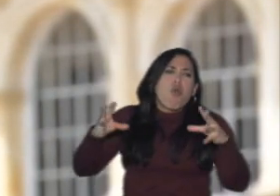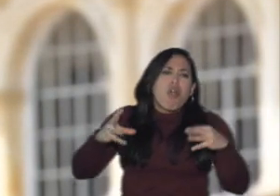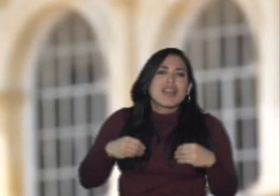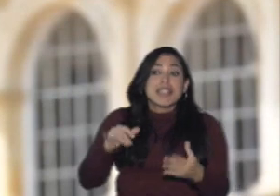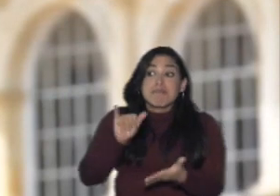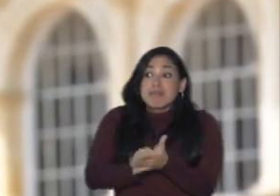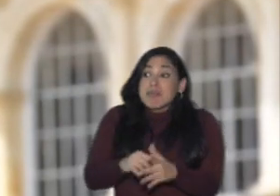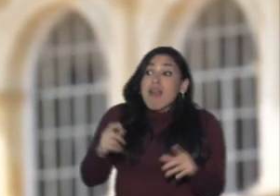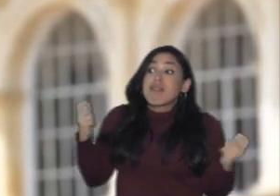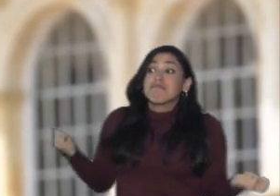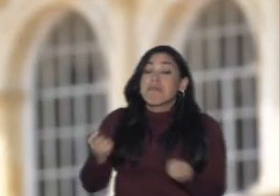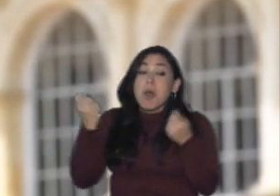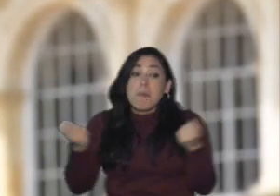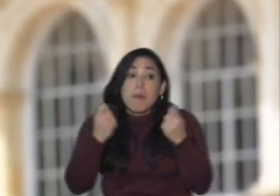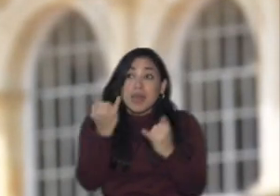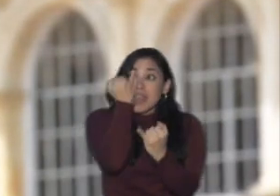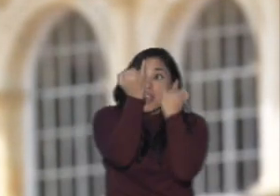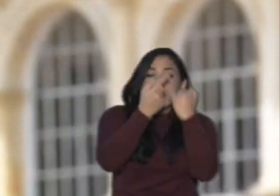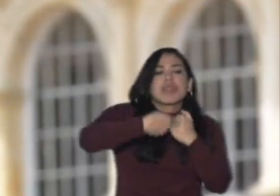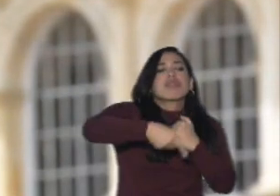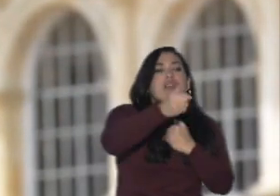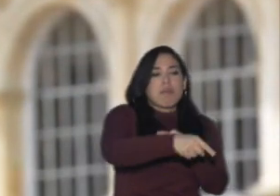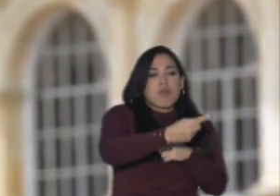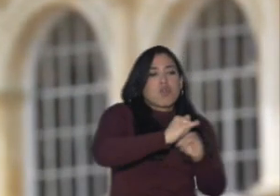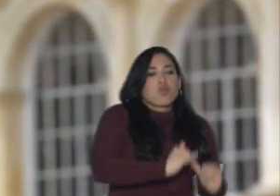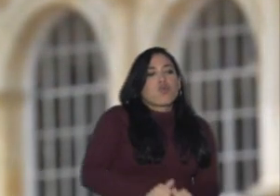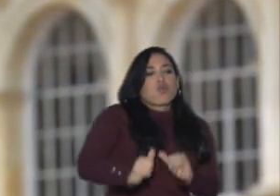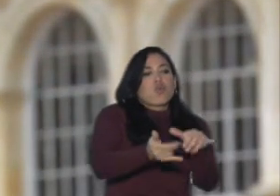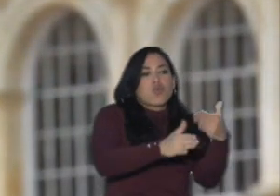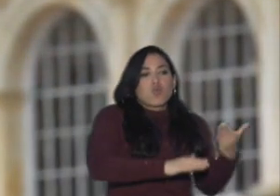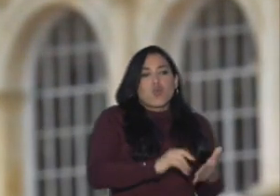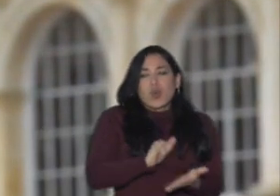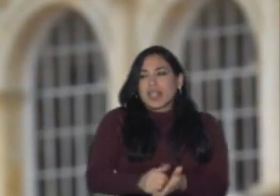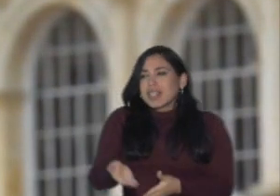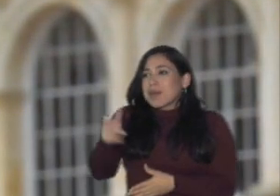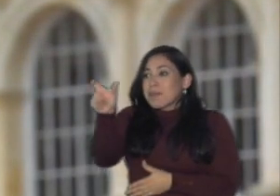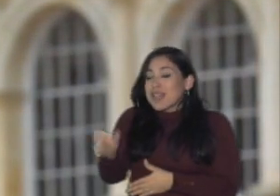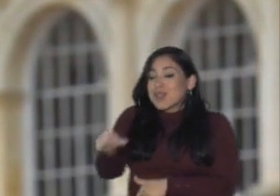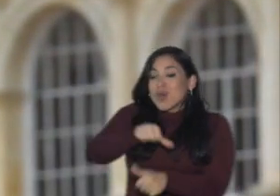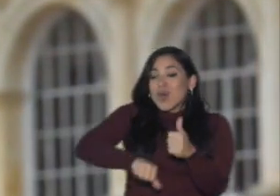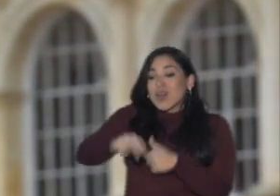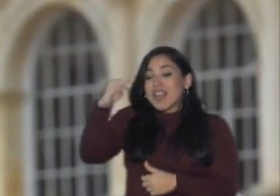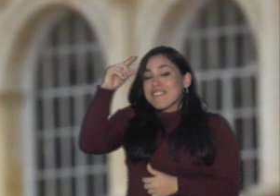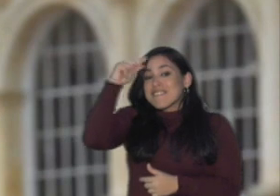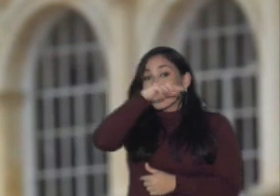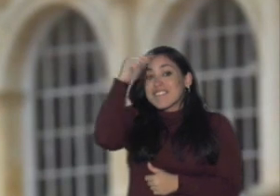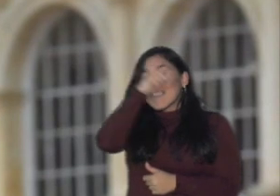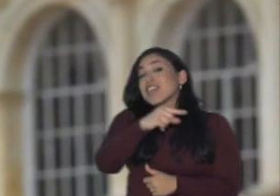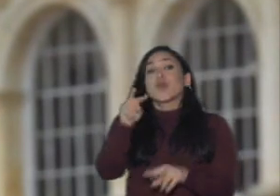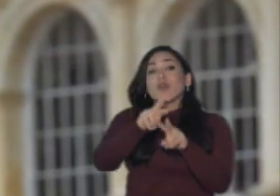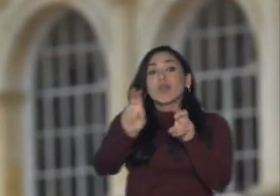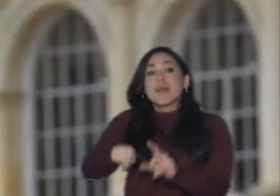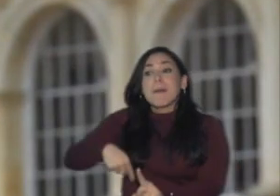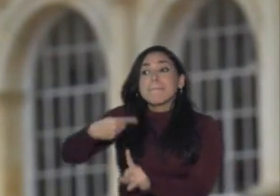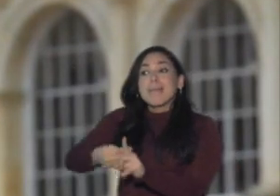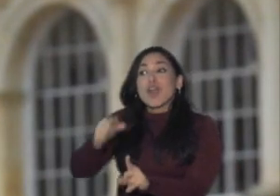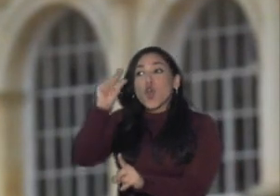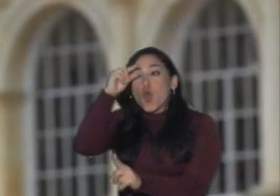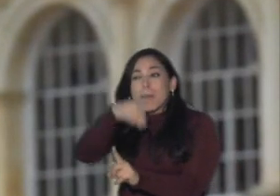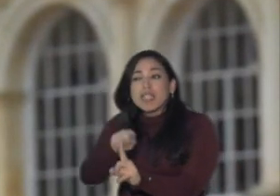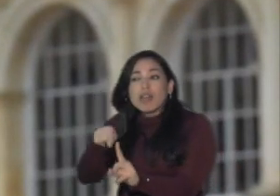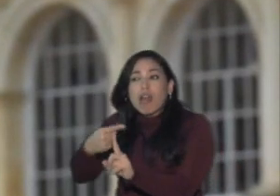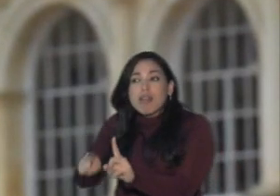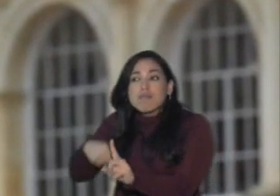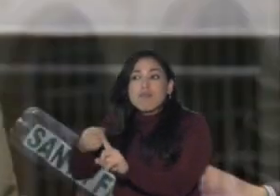con quienes promueven sus ideas. Ahora sí, escuchemos lo que dijo el candidato Federico Gutiérrez sobre las amenazas a